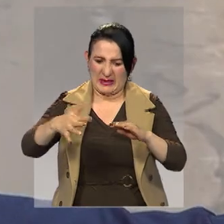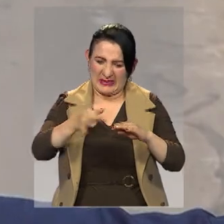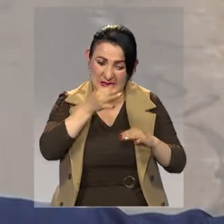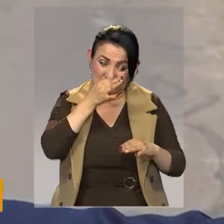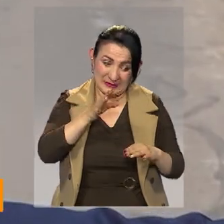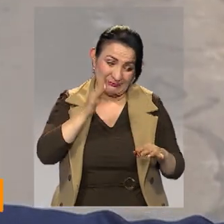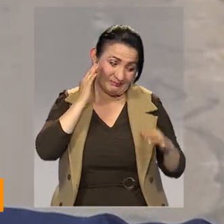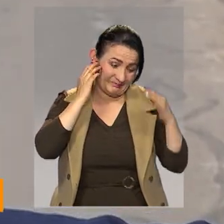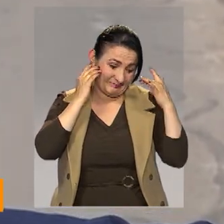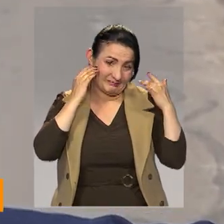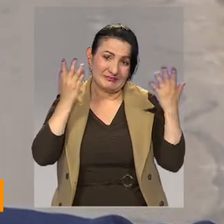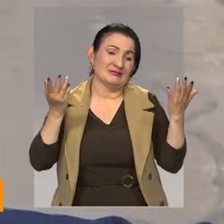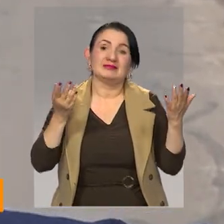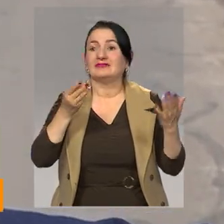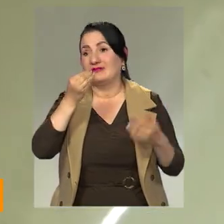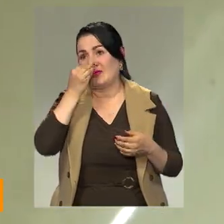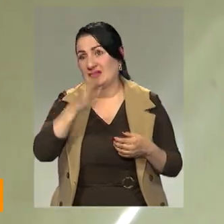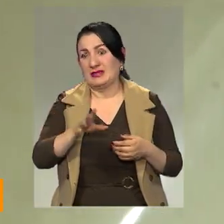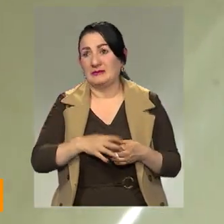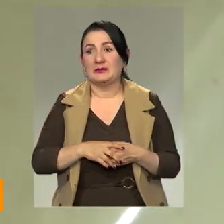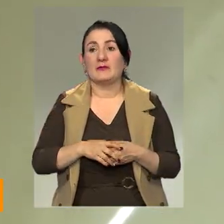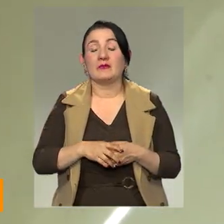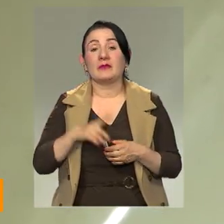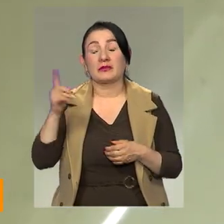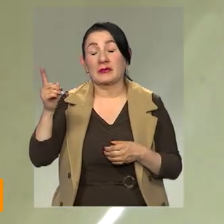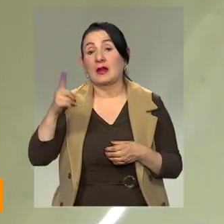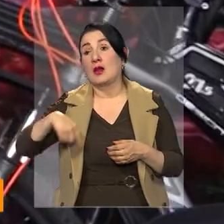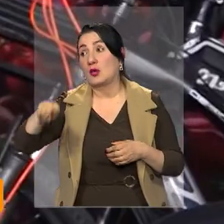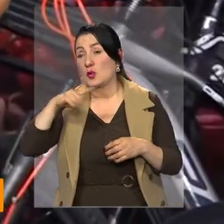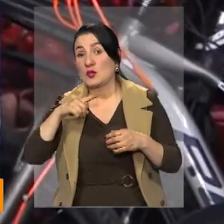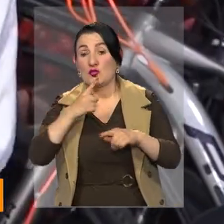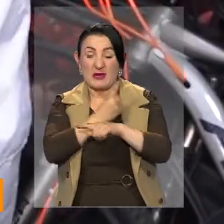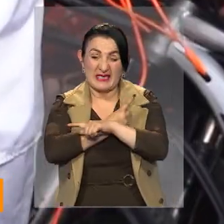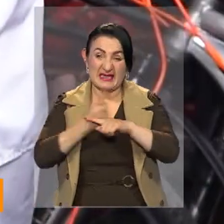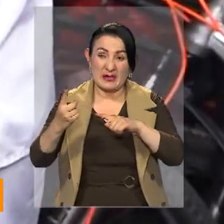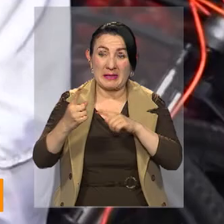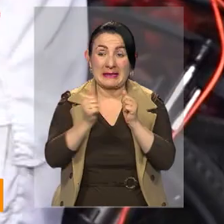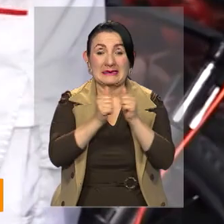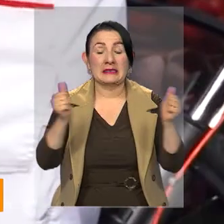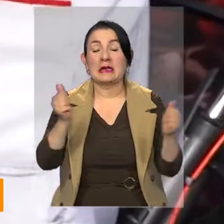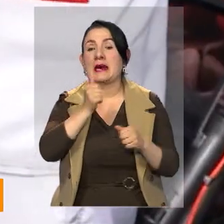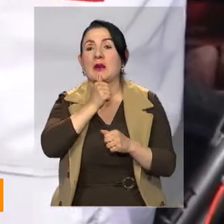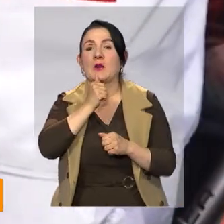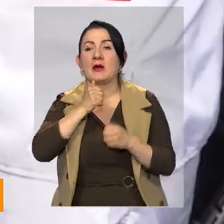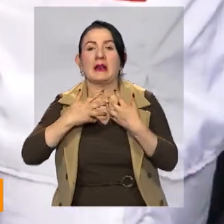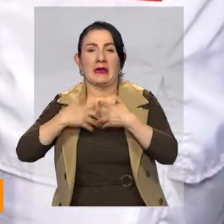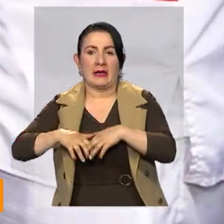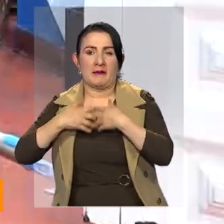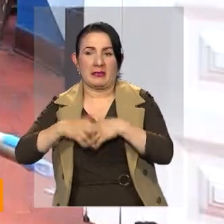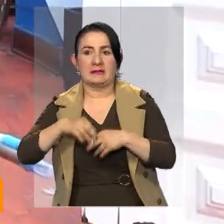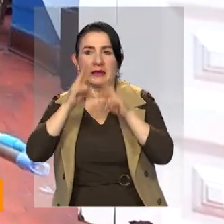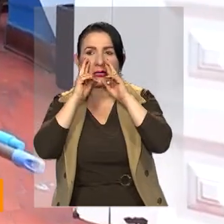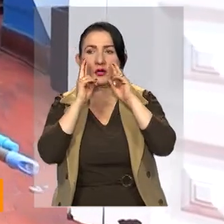sucia, entonces pues tampoco es que sirva de mucho. Aunque los vecinos hablan de una semana sin agua, la empresa de acueducto solo